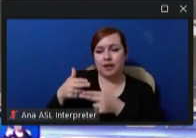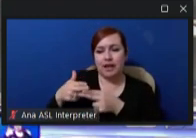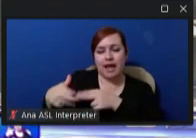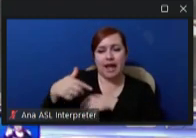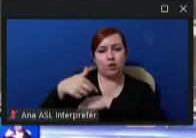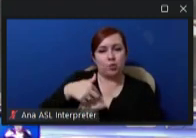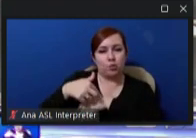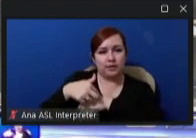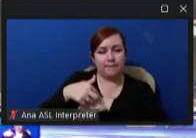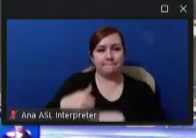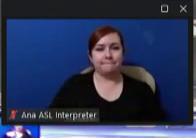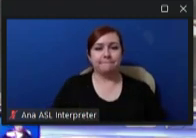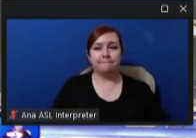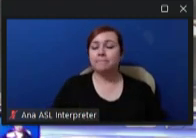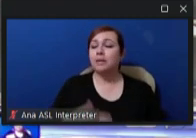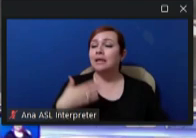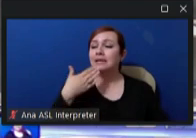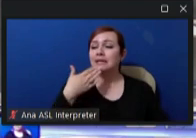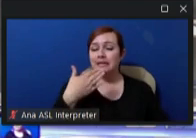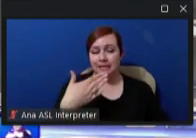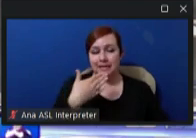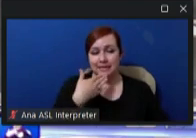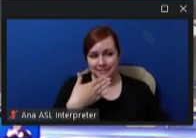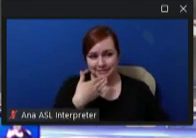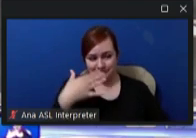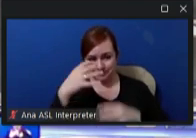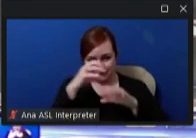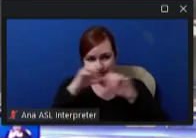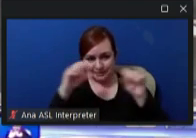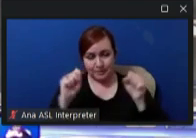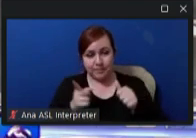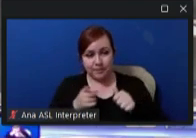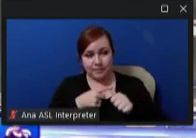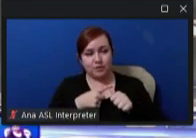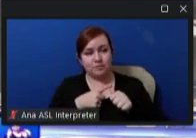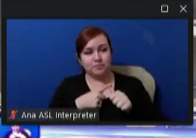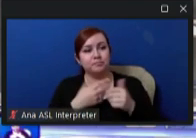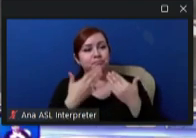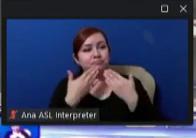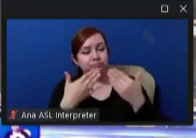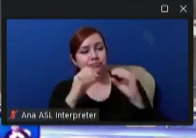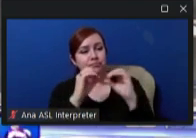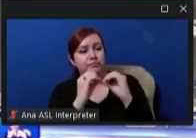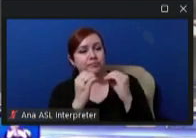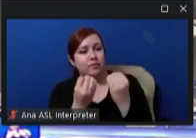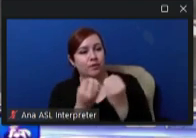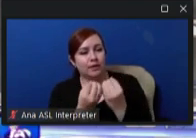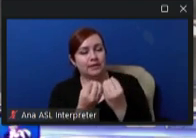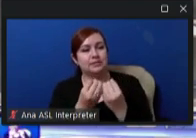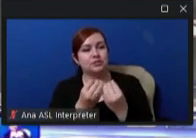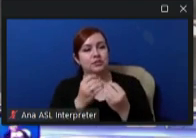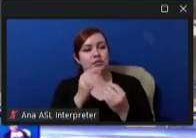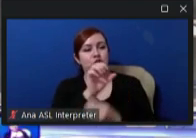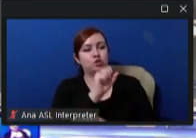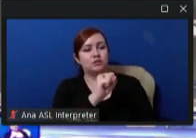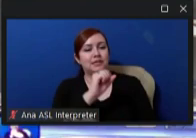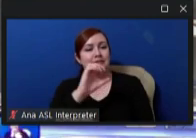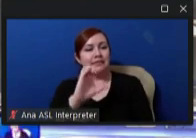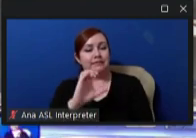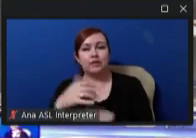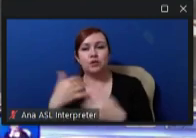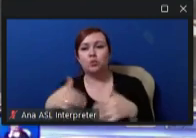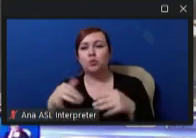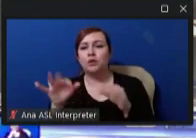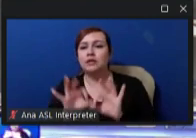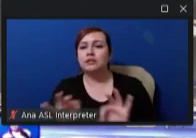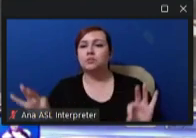Muchas gracias, señora Presidenta. Primero que todo, un saludo muy especial a la organización de la sociedad civil, los representantes. Muy importante su